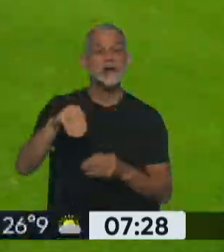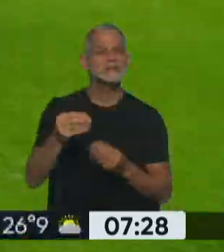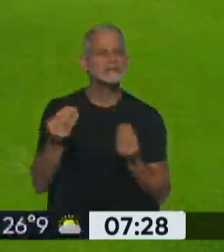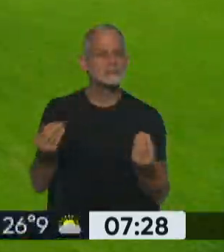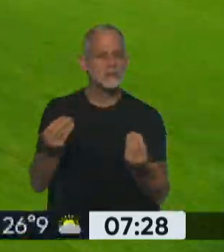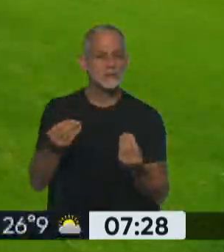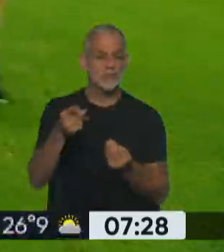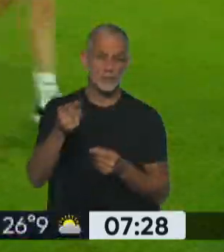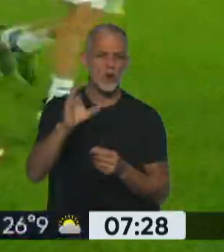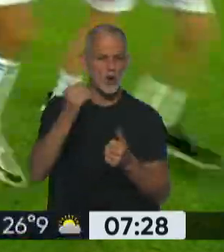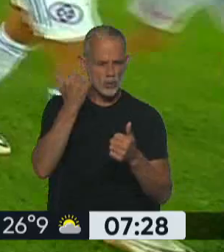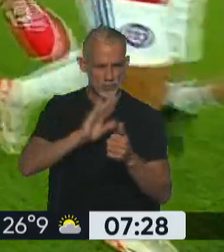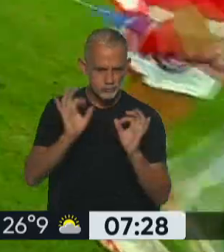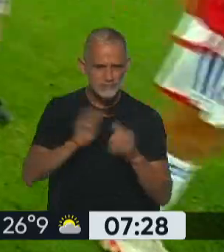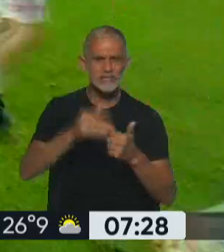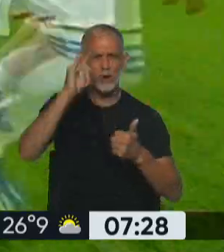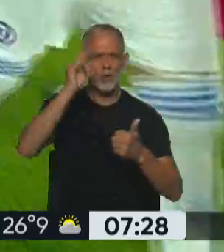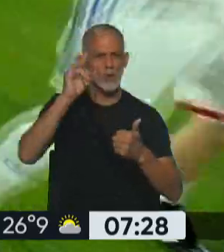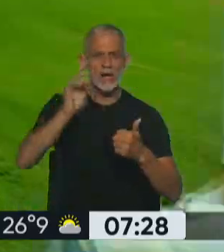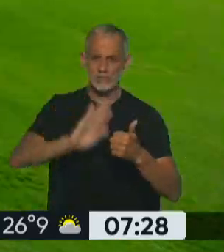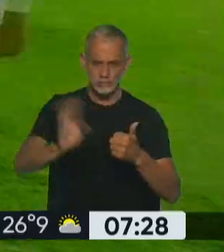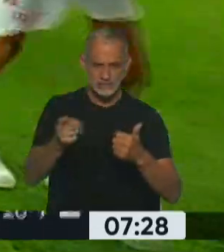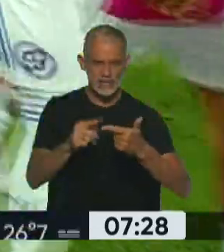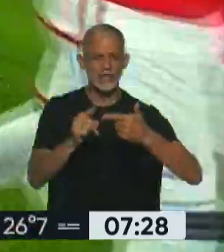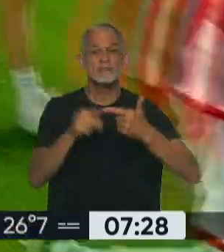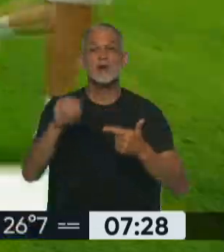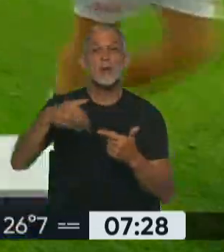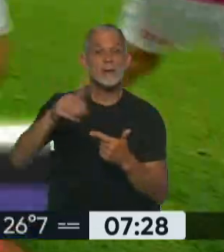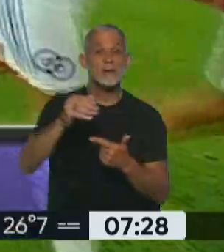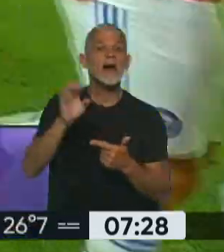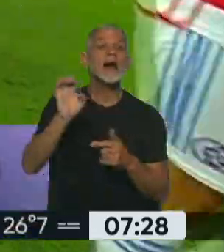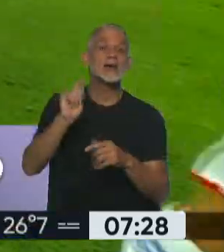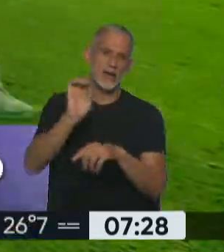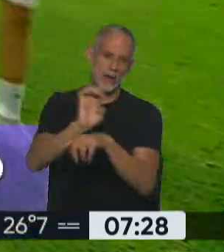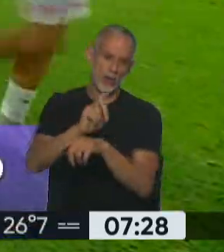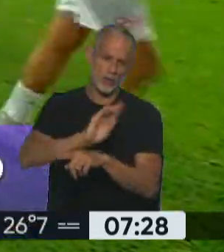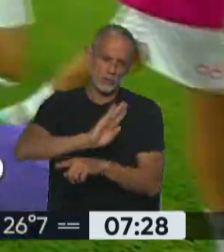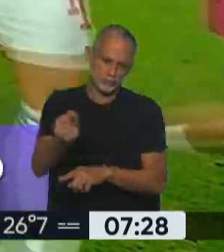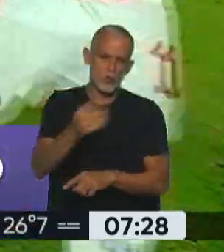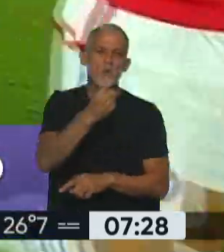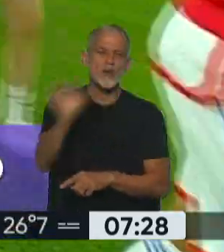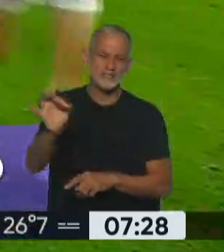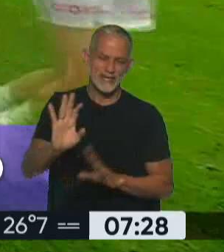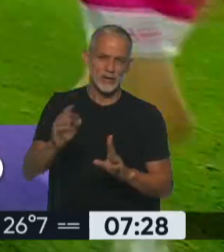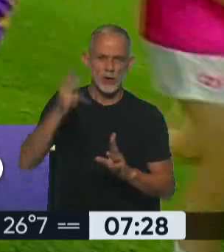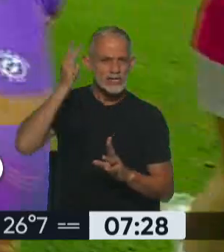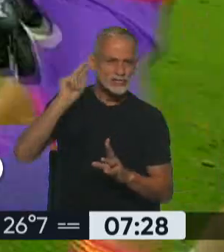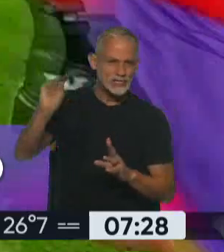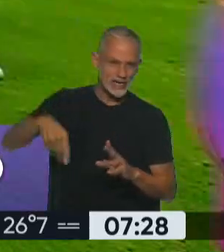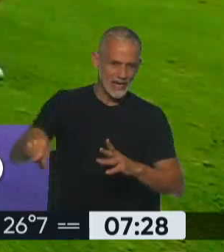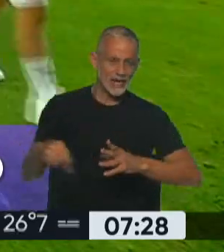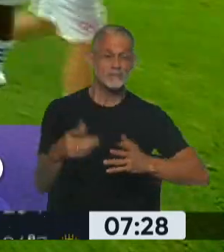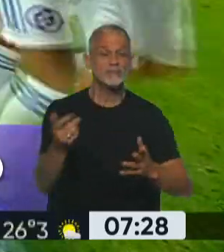por la victoria de Colombia, pasamos por la victoria de Uruguay. Nos metemos en otra victoria, la de Ecuador. Va a terminar siendo 1-0 sobre Chile. El gol